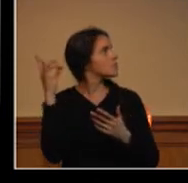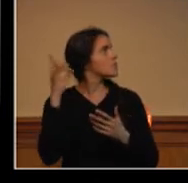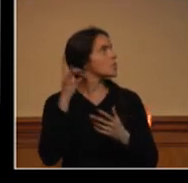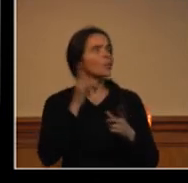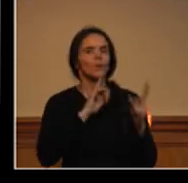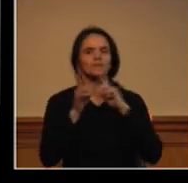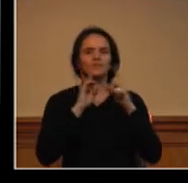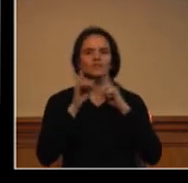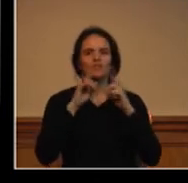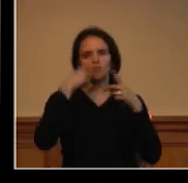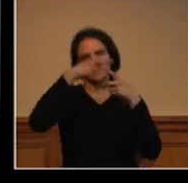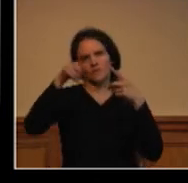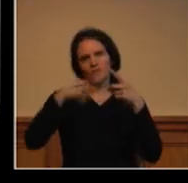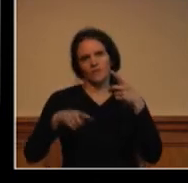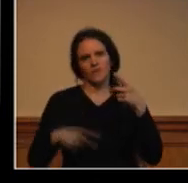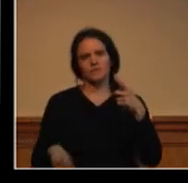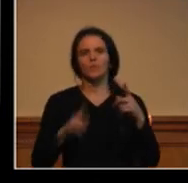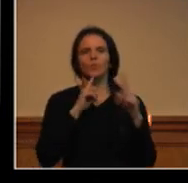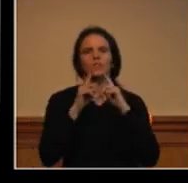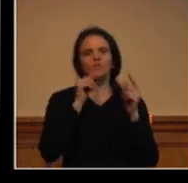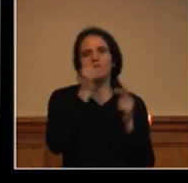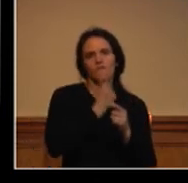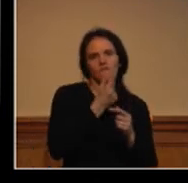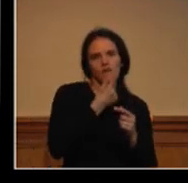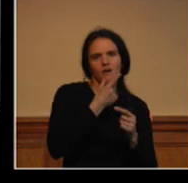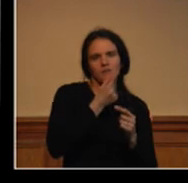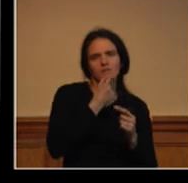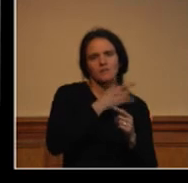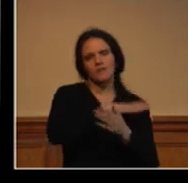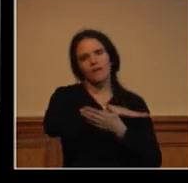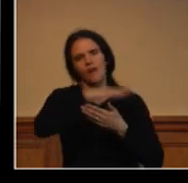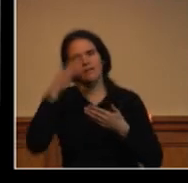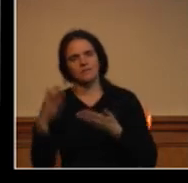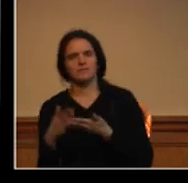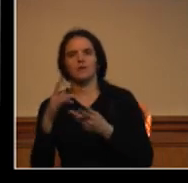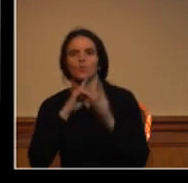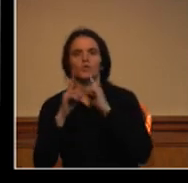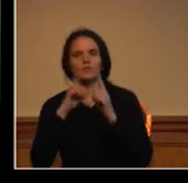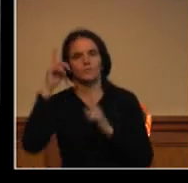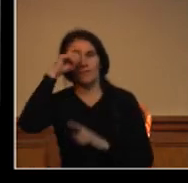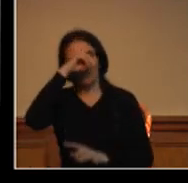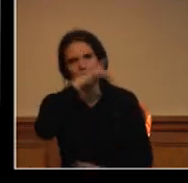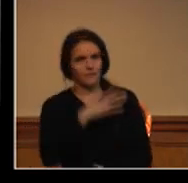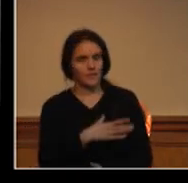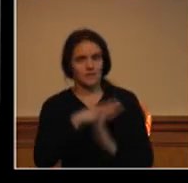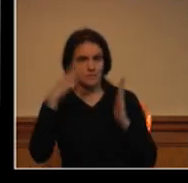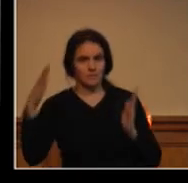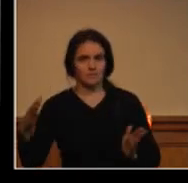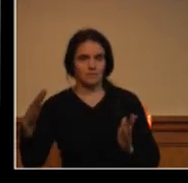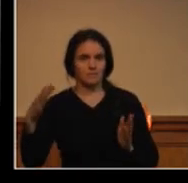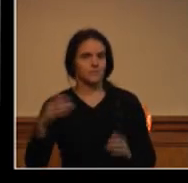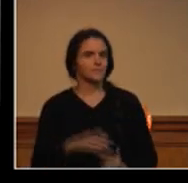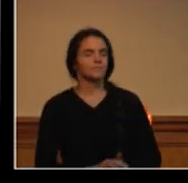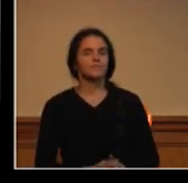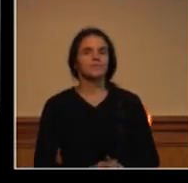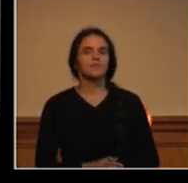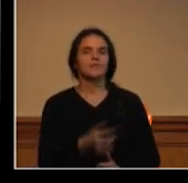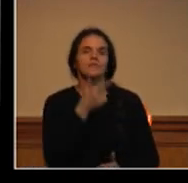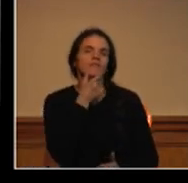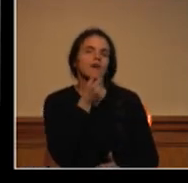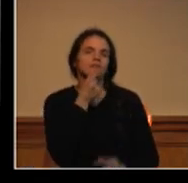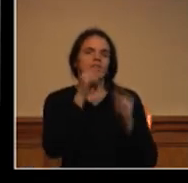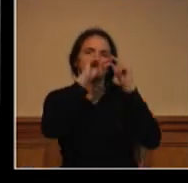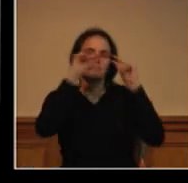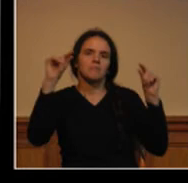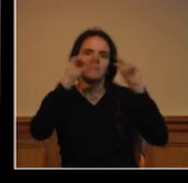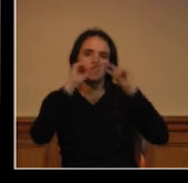de cuentos. Va del cuento más simple al cuento más complejo al final. El más simple era una